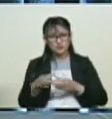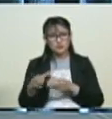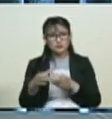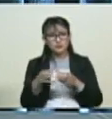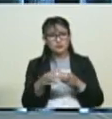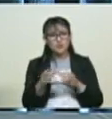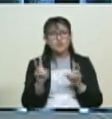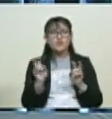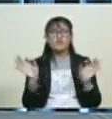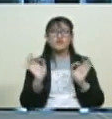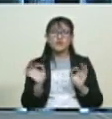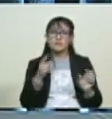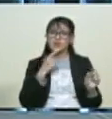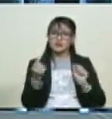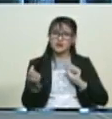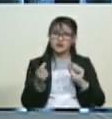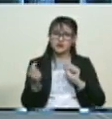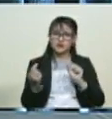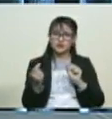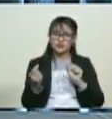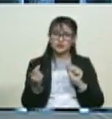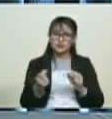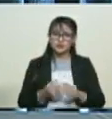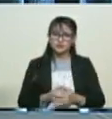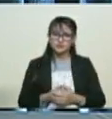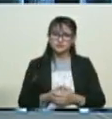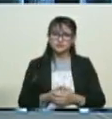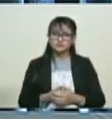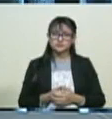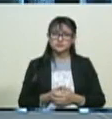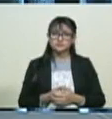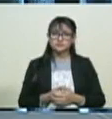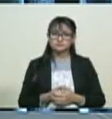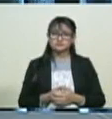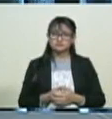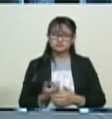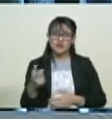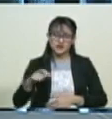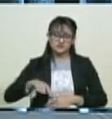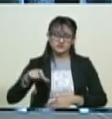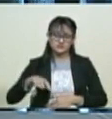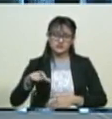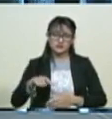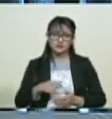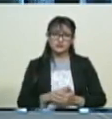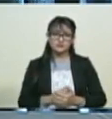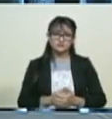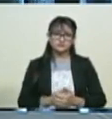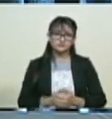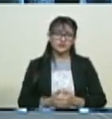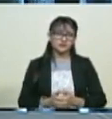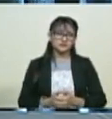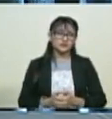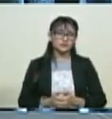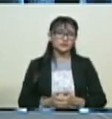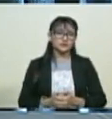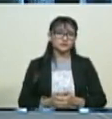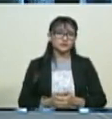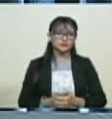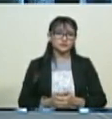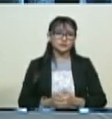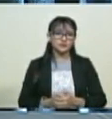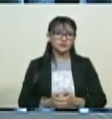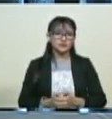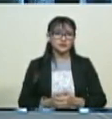nuevas formas de diálogos que creo que es muy exigente pero muy necesaria todas las decisiones que